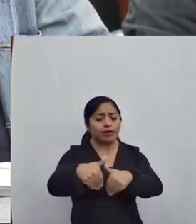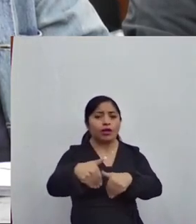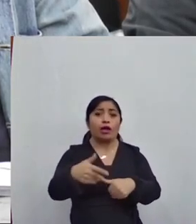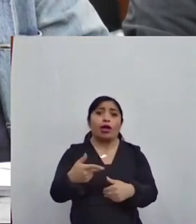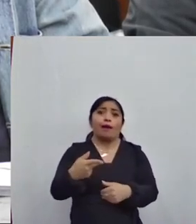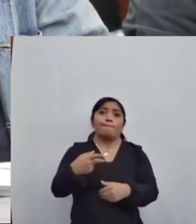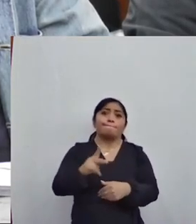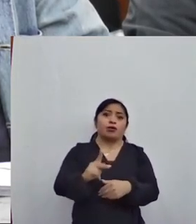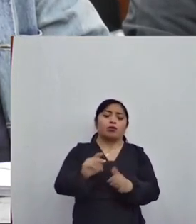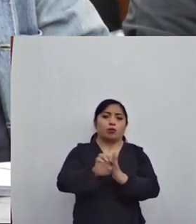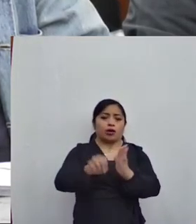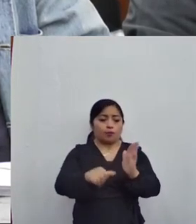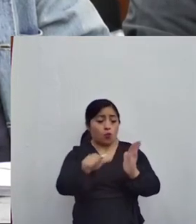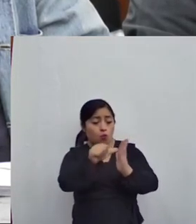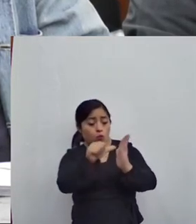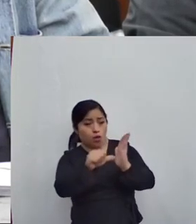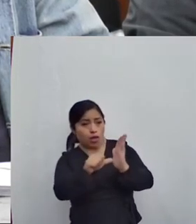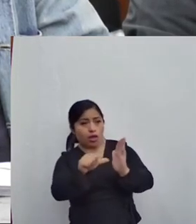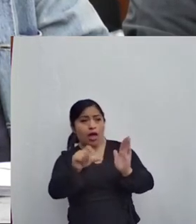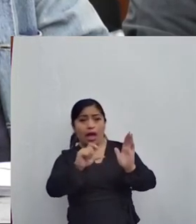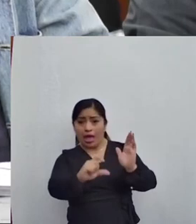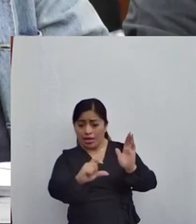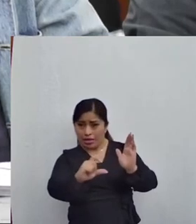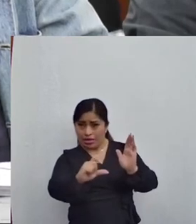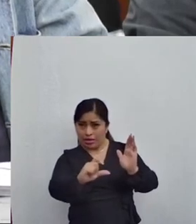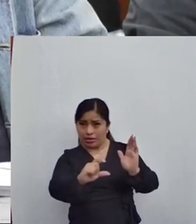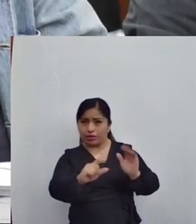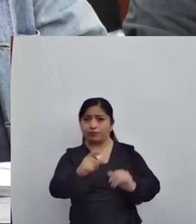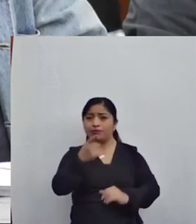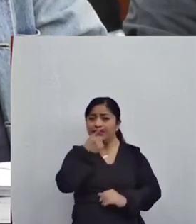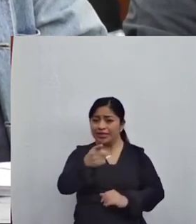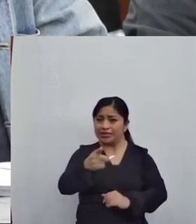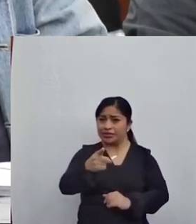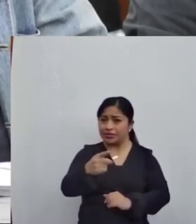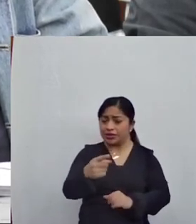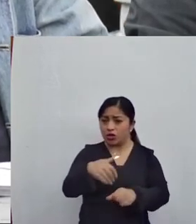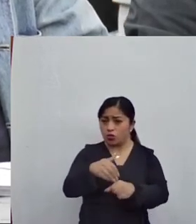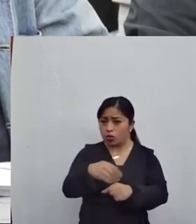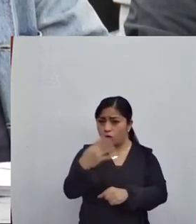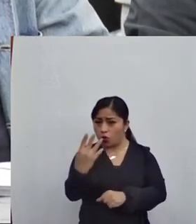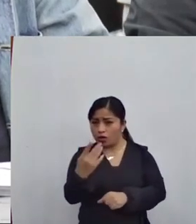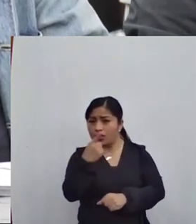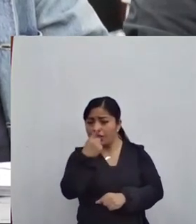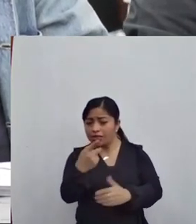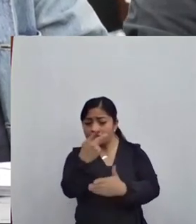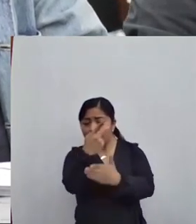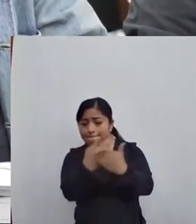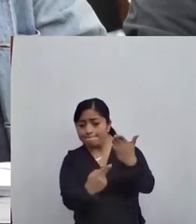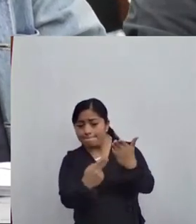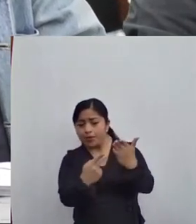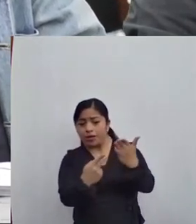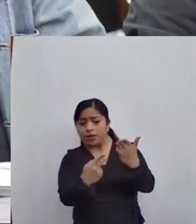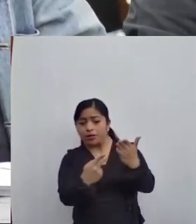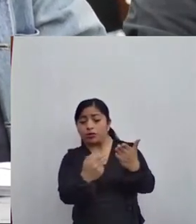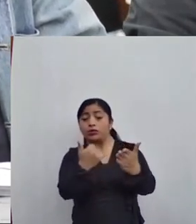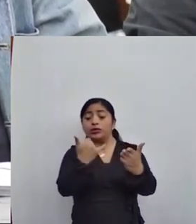el inciso 4 habla de creación de planes, programas